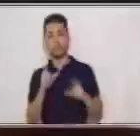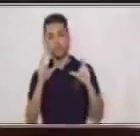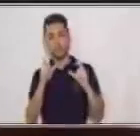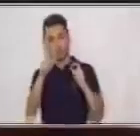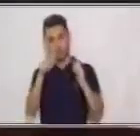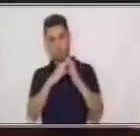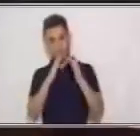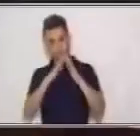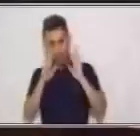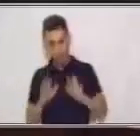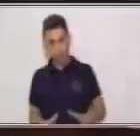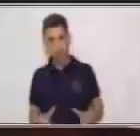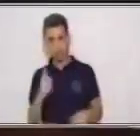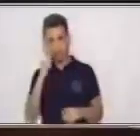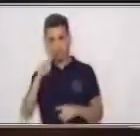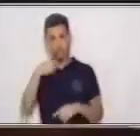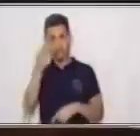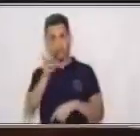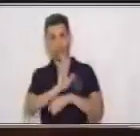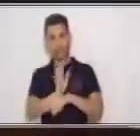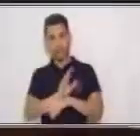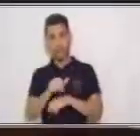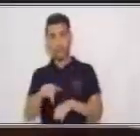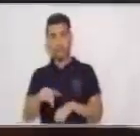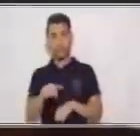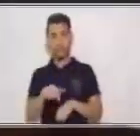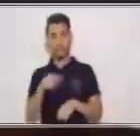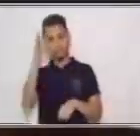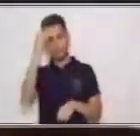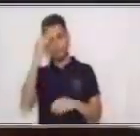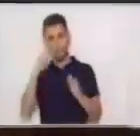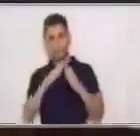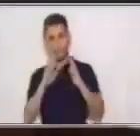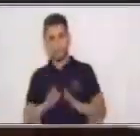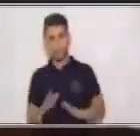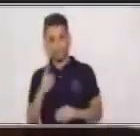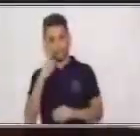nos vemos en una próxima oportunidad aquí en tu programa Aprendo en Casa. Hasta pronto.